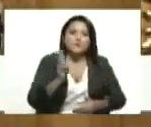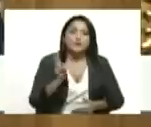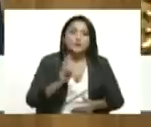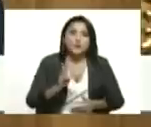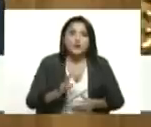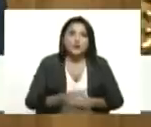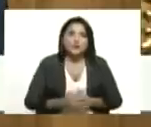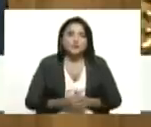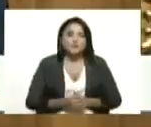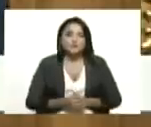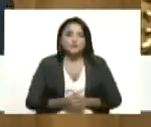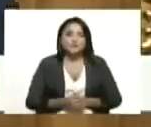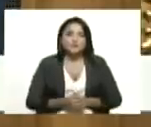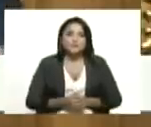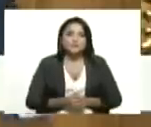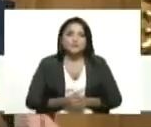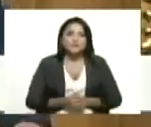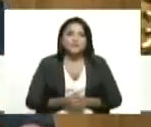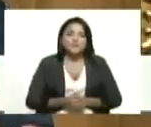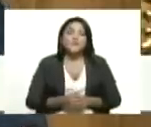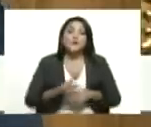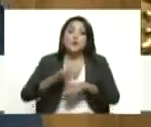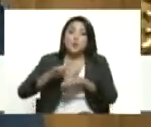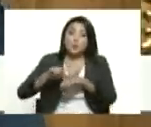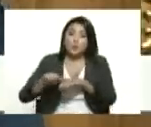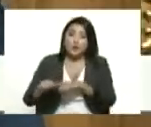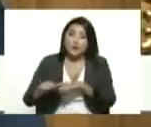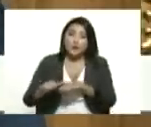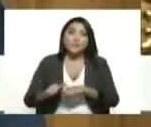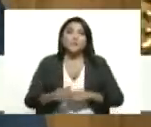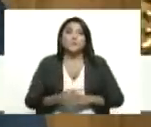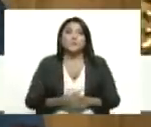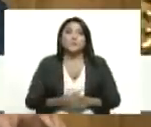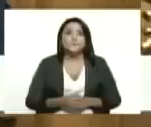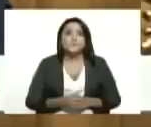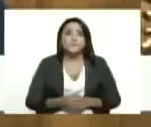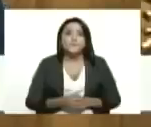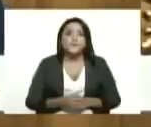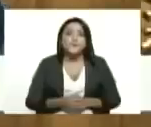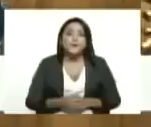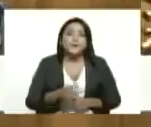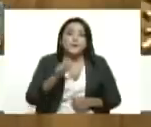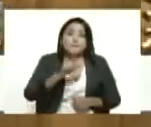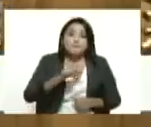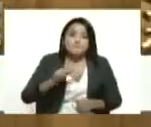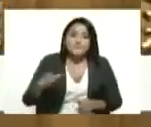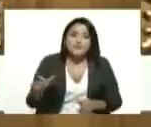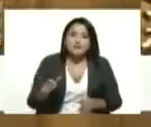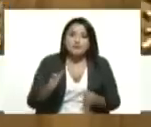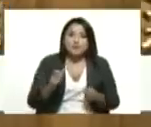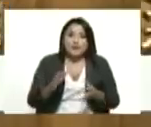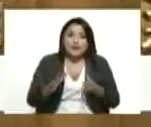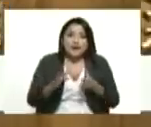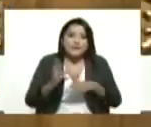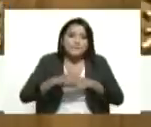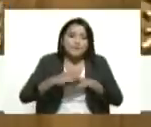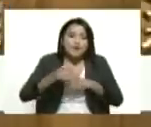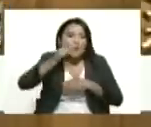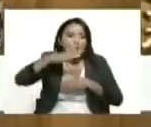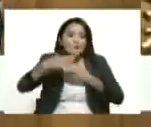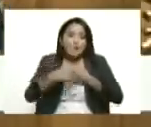ido avanzando. Luego, sobre quienes llegan al poder en cargos de elección popular